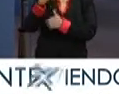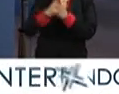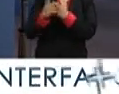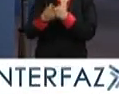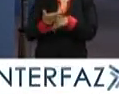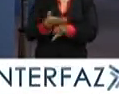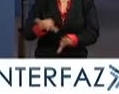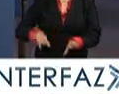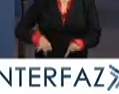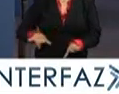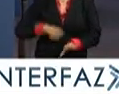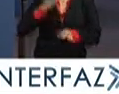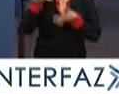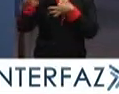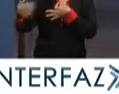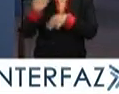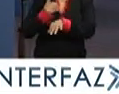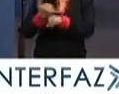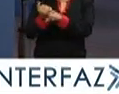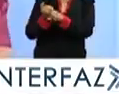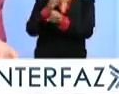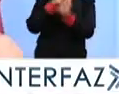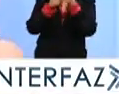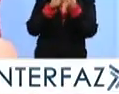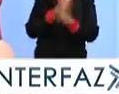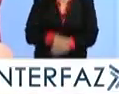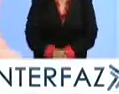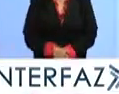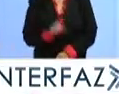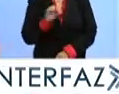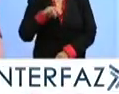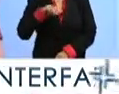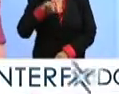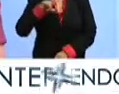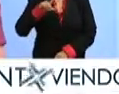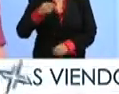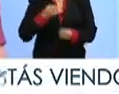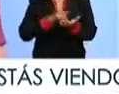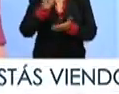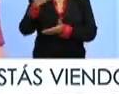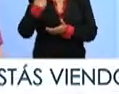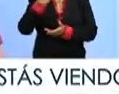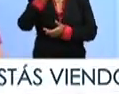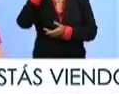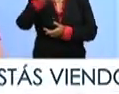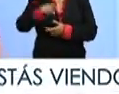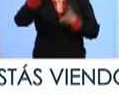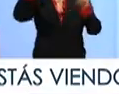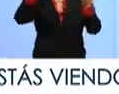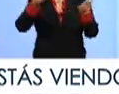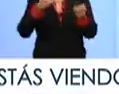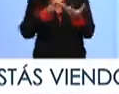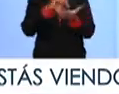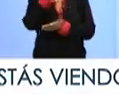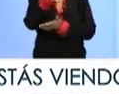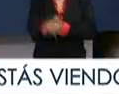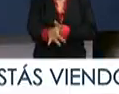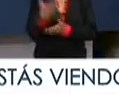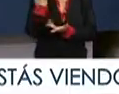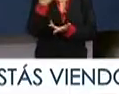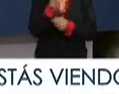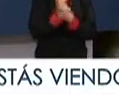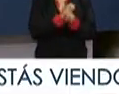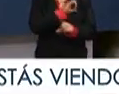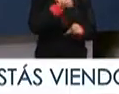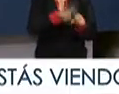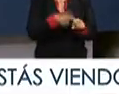algo muy interesante y también estoy en proceso de entrevistarlas. Muy bien, Emanuel, pues aquí te esperamos para hablar de ese y otros temas. Muchas gracias por ese